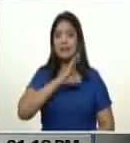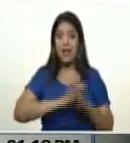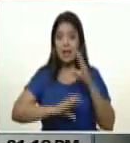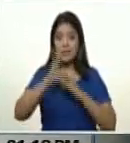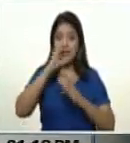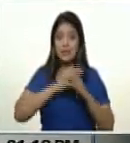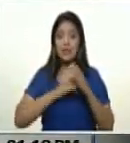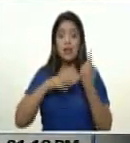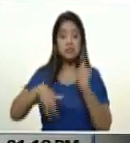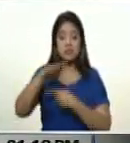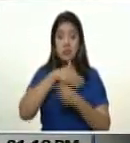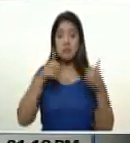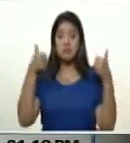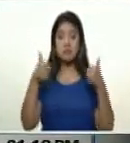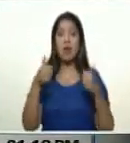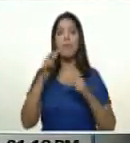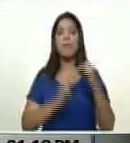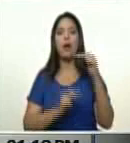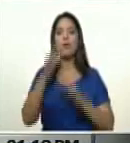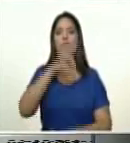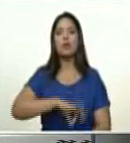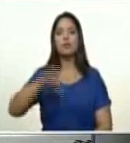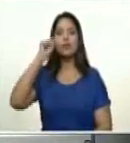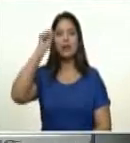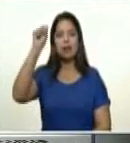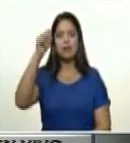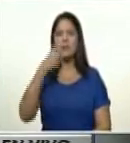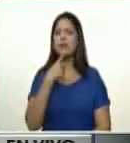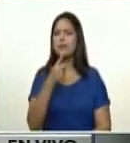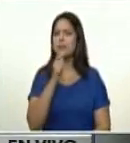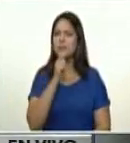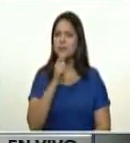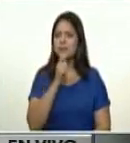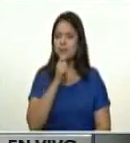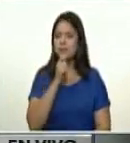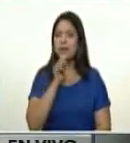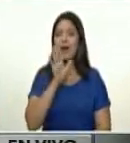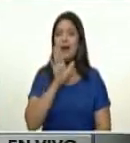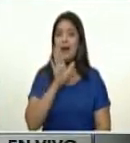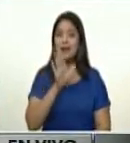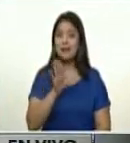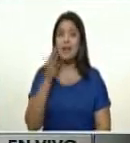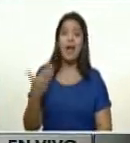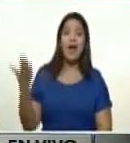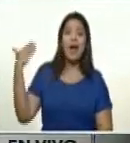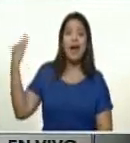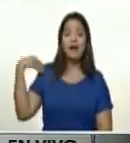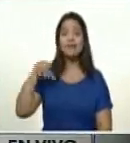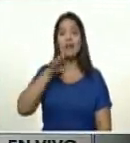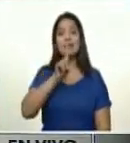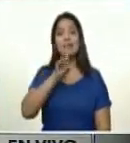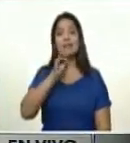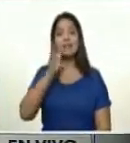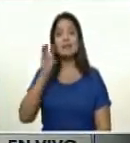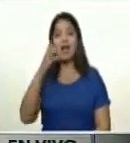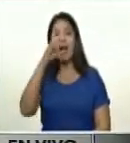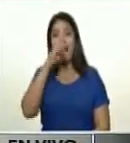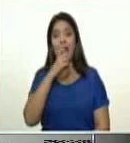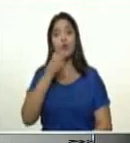las condiciones para construir el socialismo. Lo decía en ese lenguaje hace 100 años, cuando se hizo la